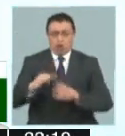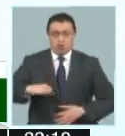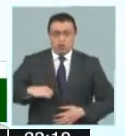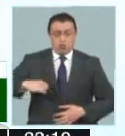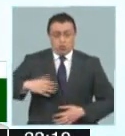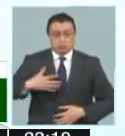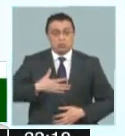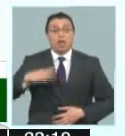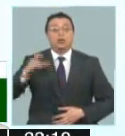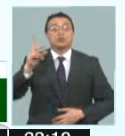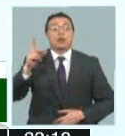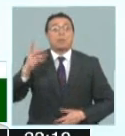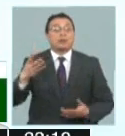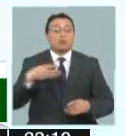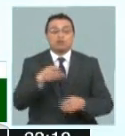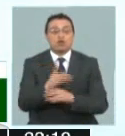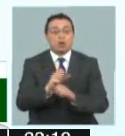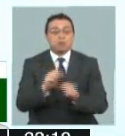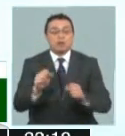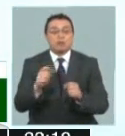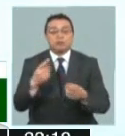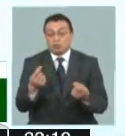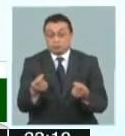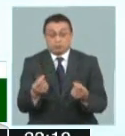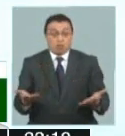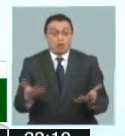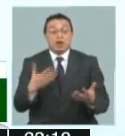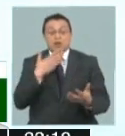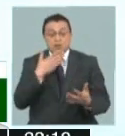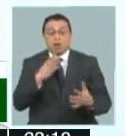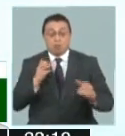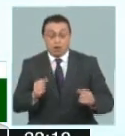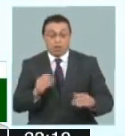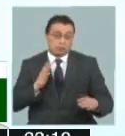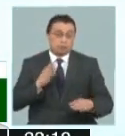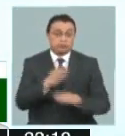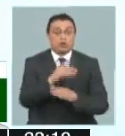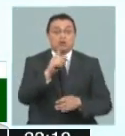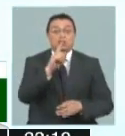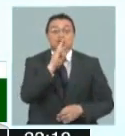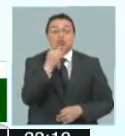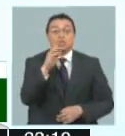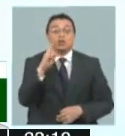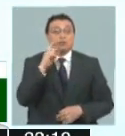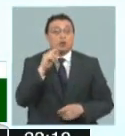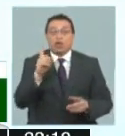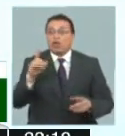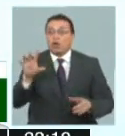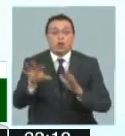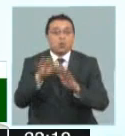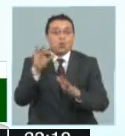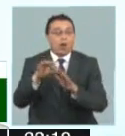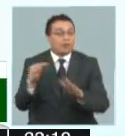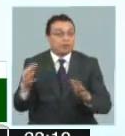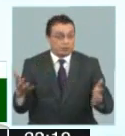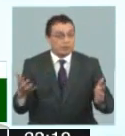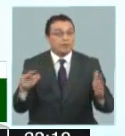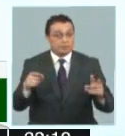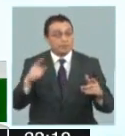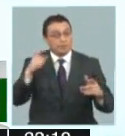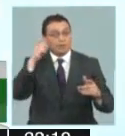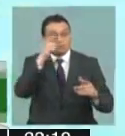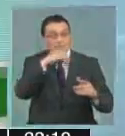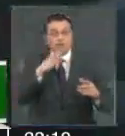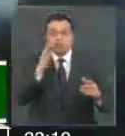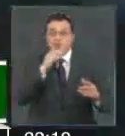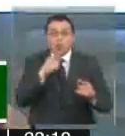situación de discapacidad, no encuentra. Si alguien no tiene ni uno y quiere también hacer turismo, no encuentra. Entonces no hay un rango amplio. O a